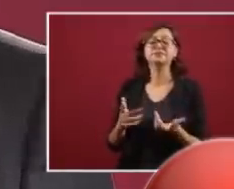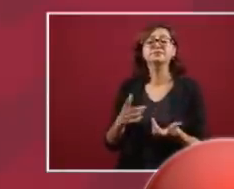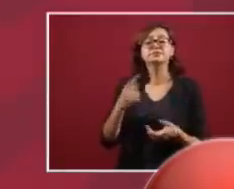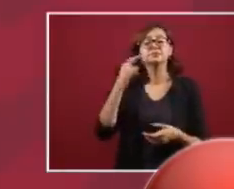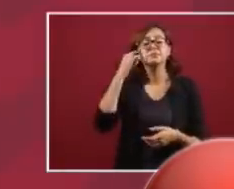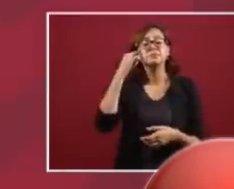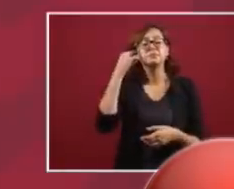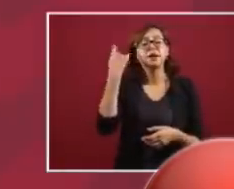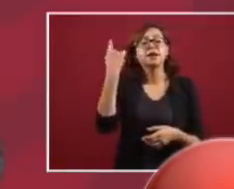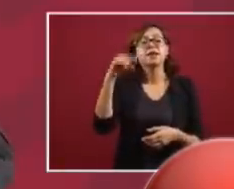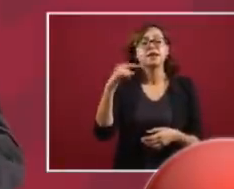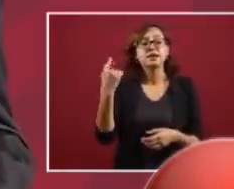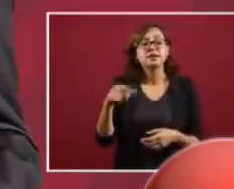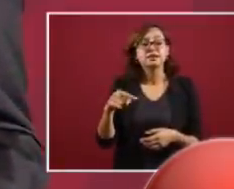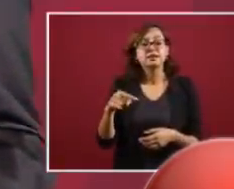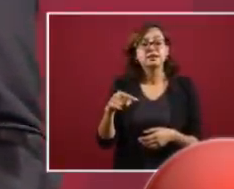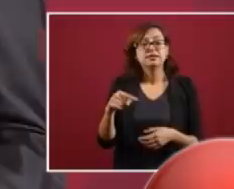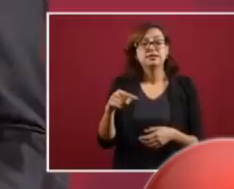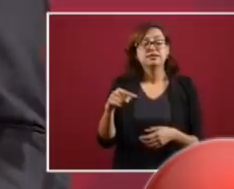para